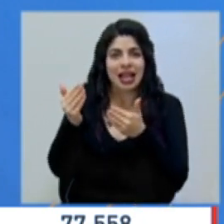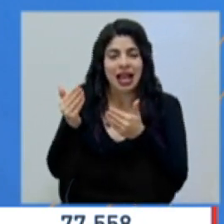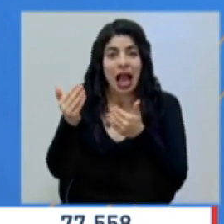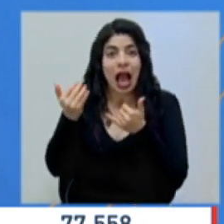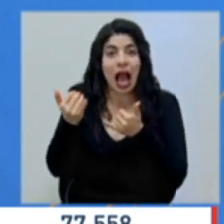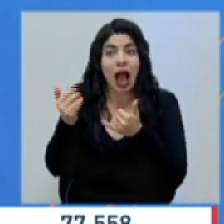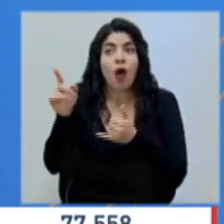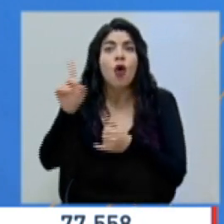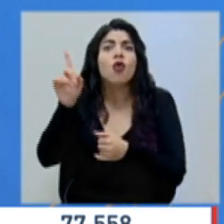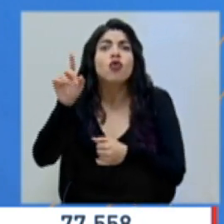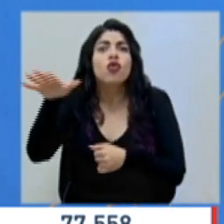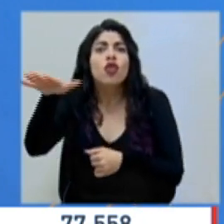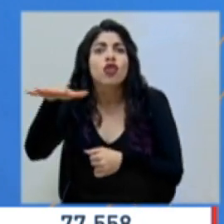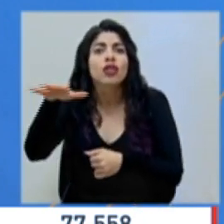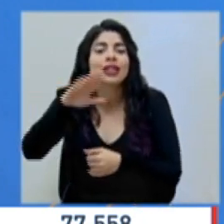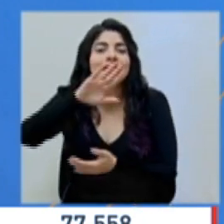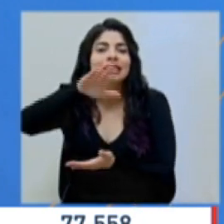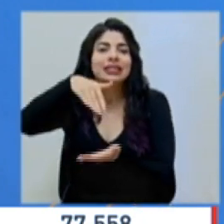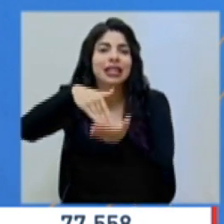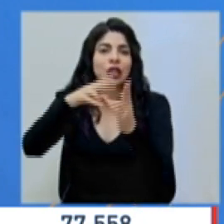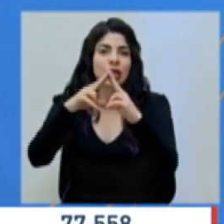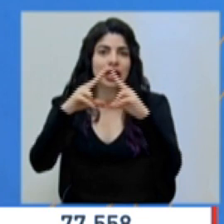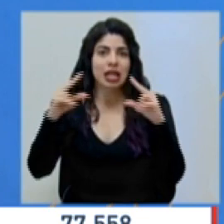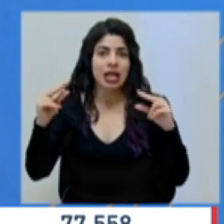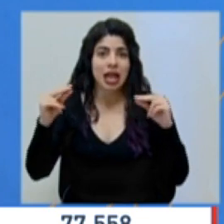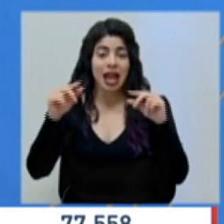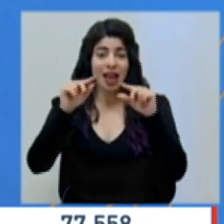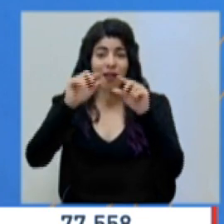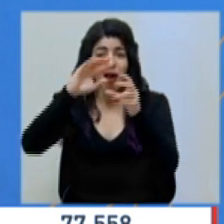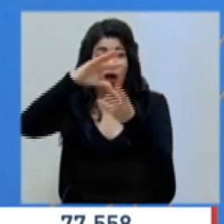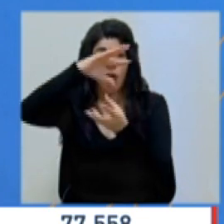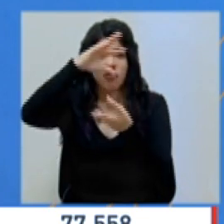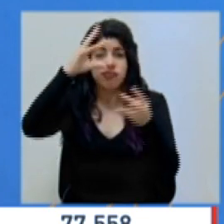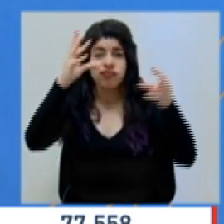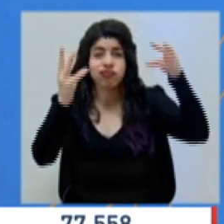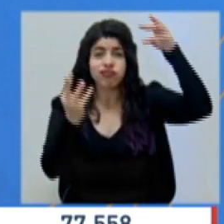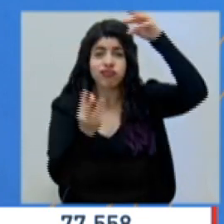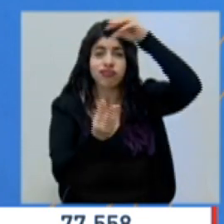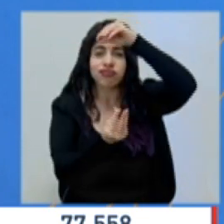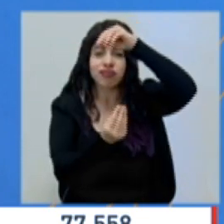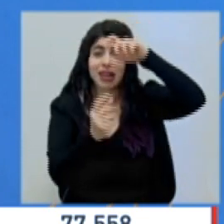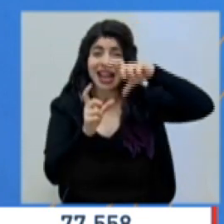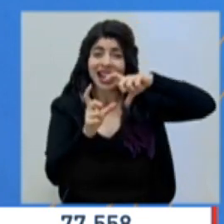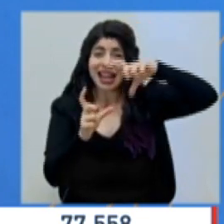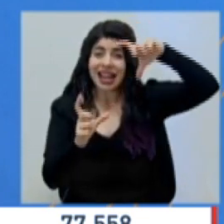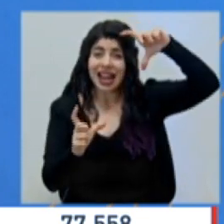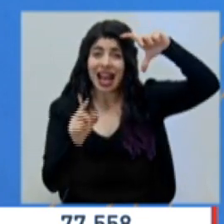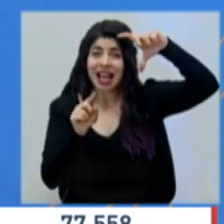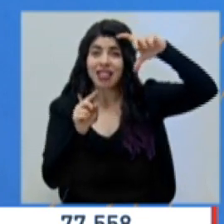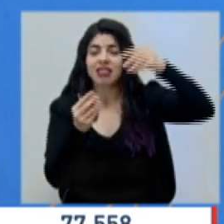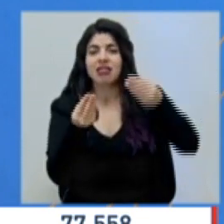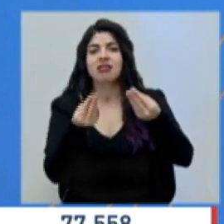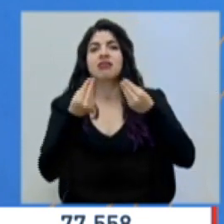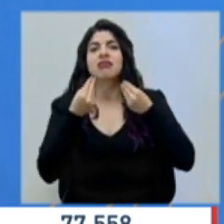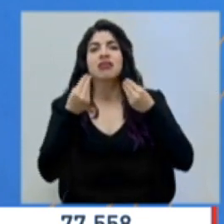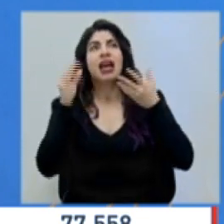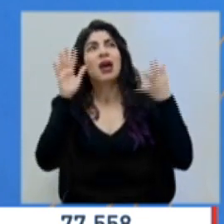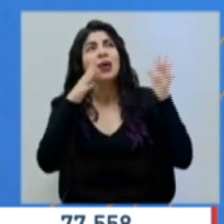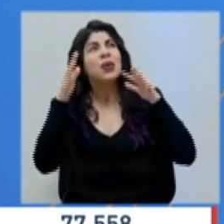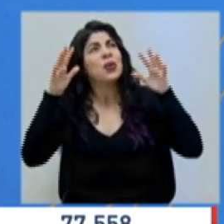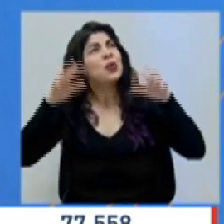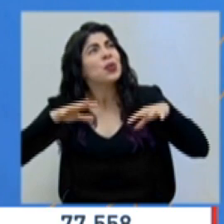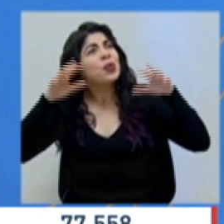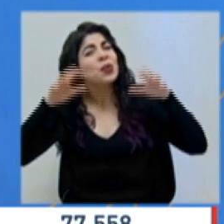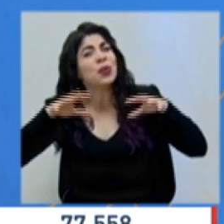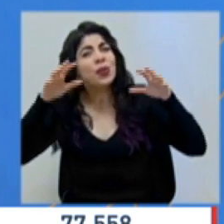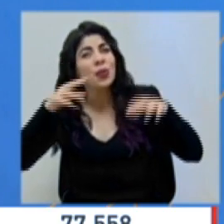parte central de Nicaragua, y estas enormes bandas que tiene asociadas, que son las que han causado este tiempo atemporalado